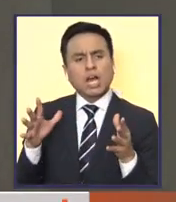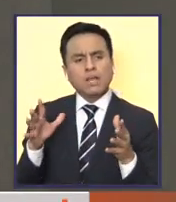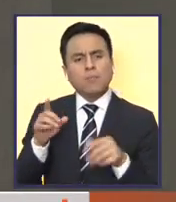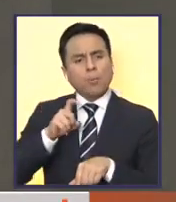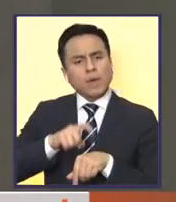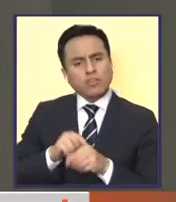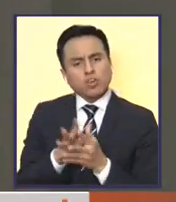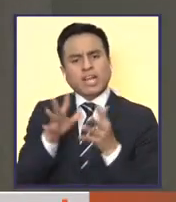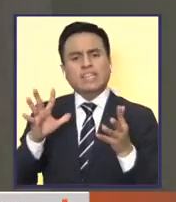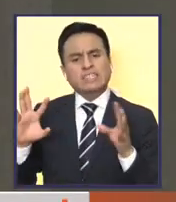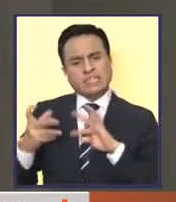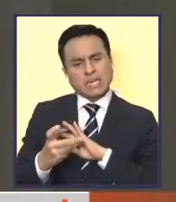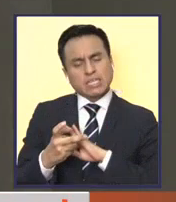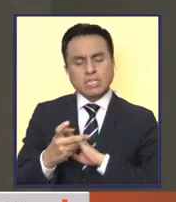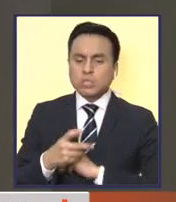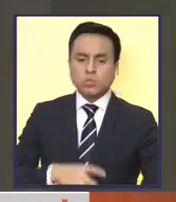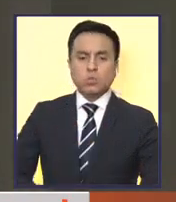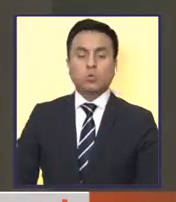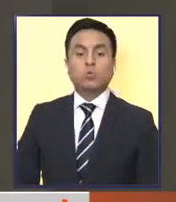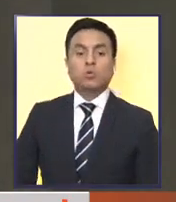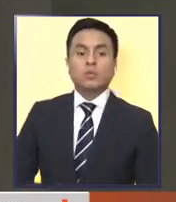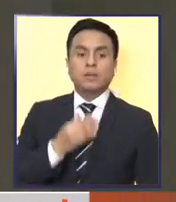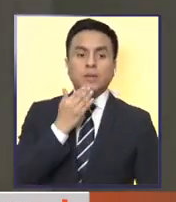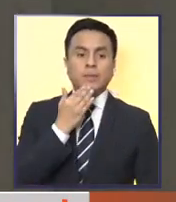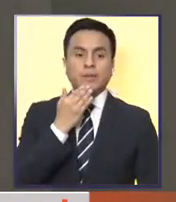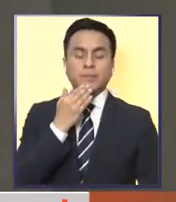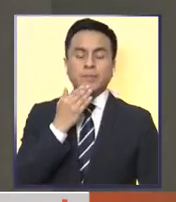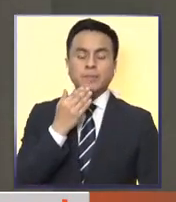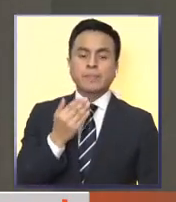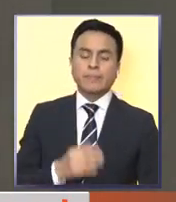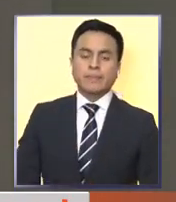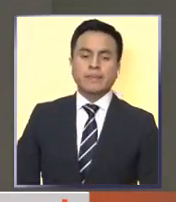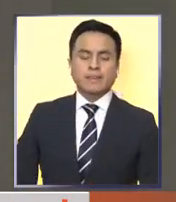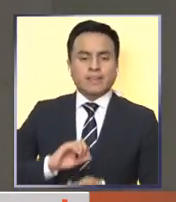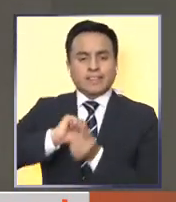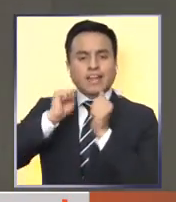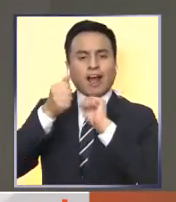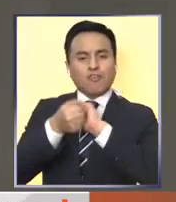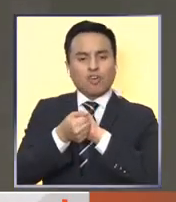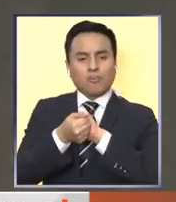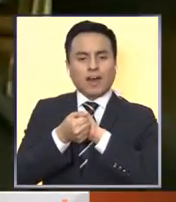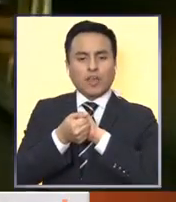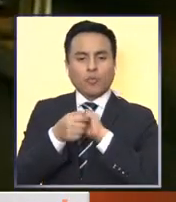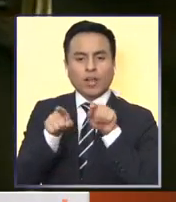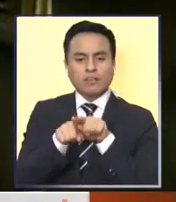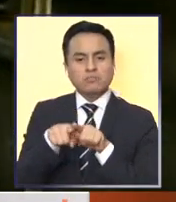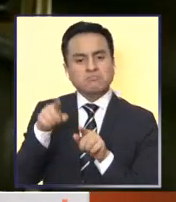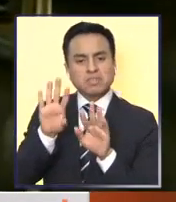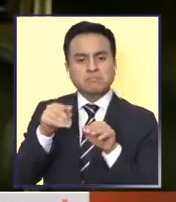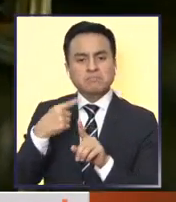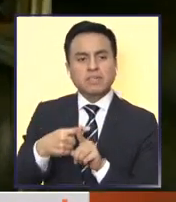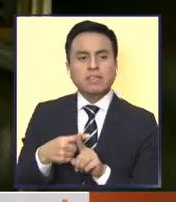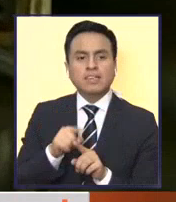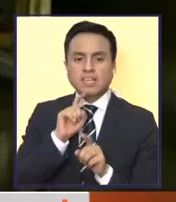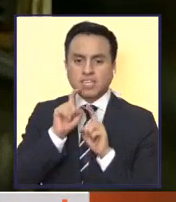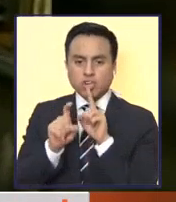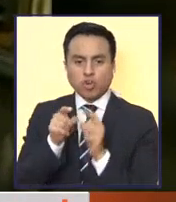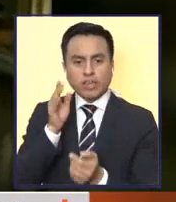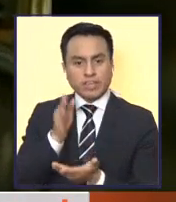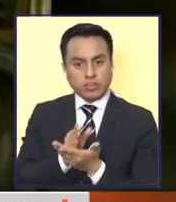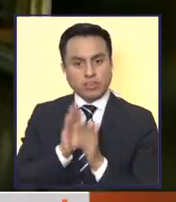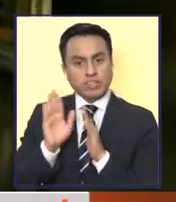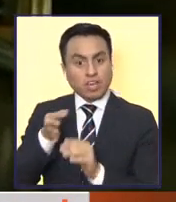ni grandes desastres. Y que se ha transformado en uno más. Tan críticos como estrictos eran